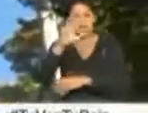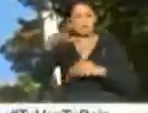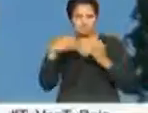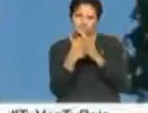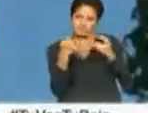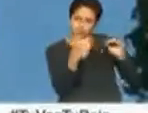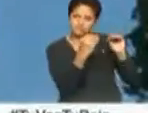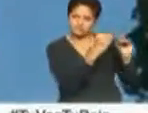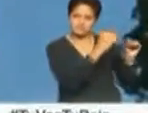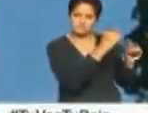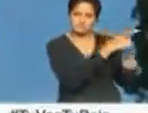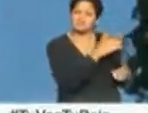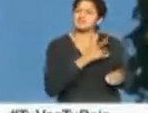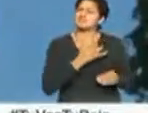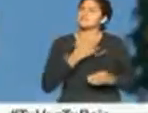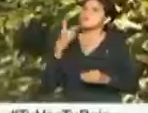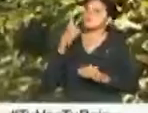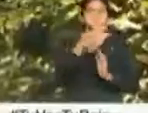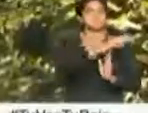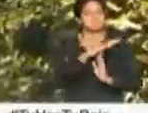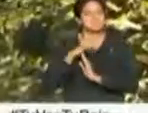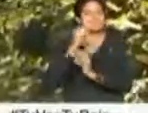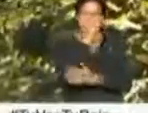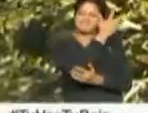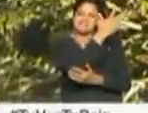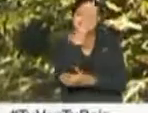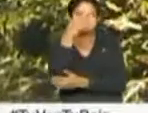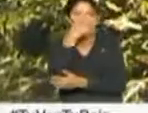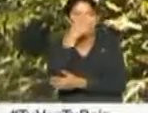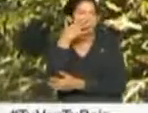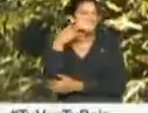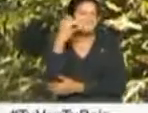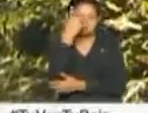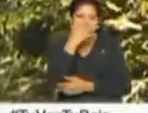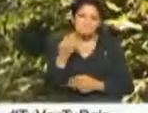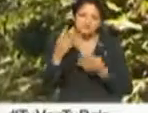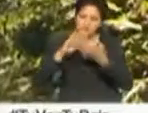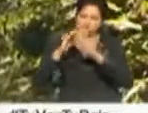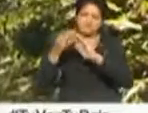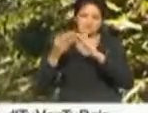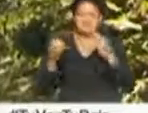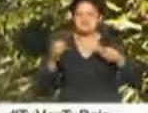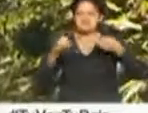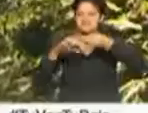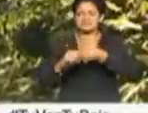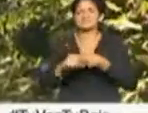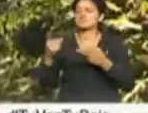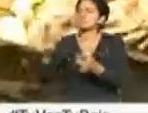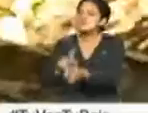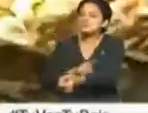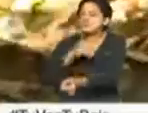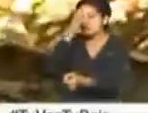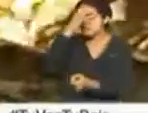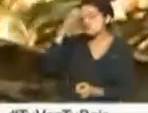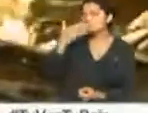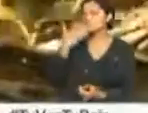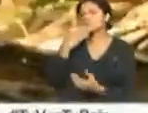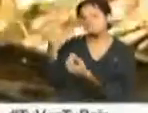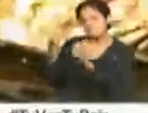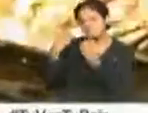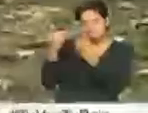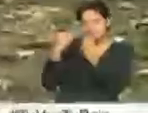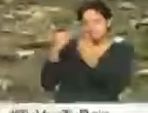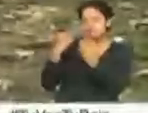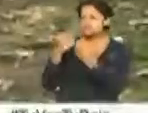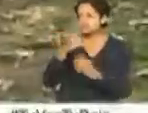paz con la selva amazónica, al tiempo que conviven con la comunidad, con sus tradiciones y costumbres, compartiendo sus conocimientos